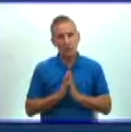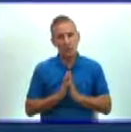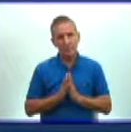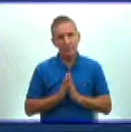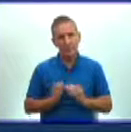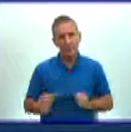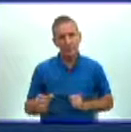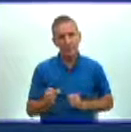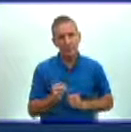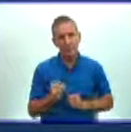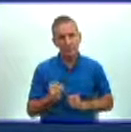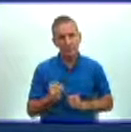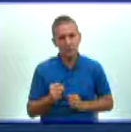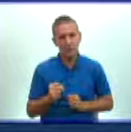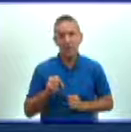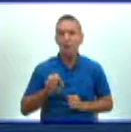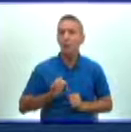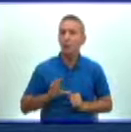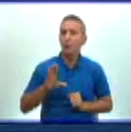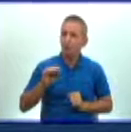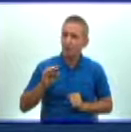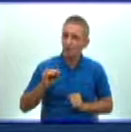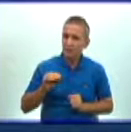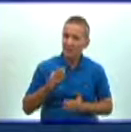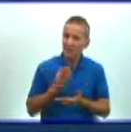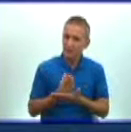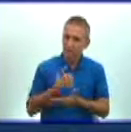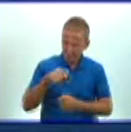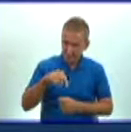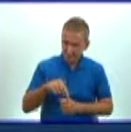lo que hemos hablado en la clase de hoy.